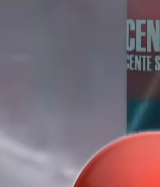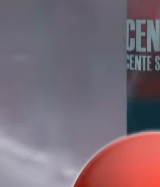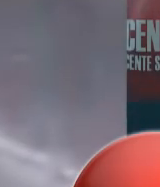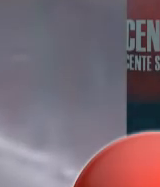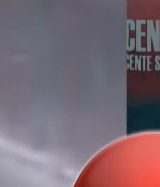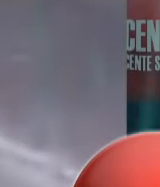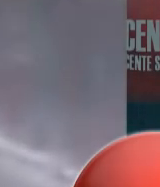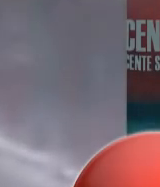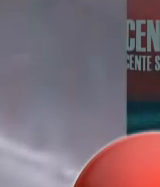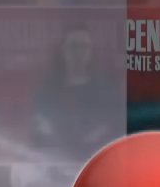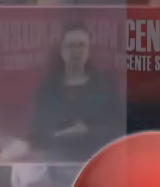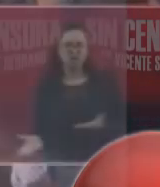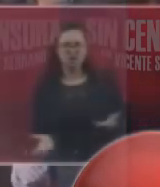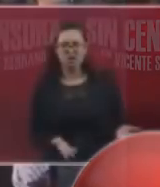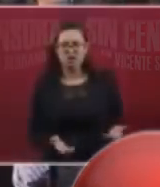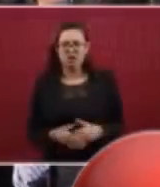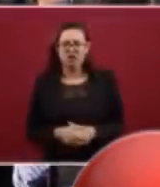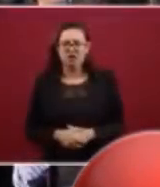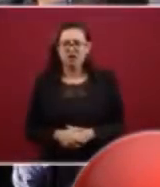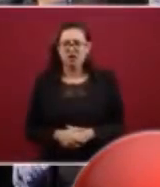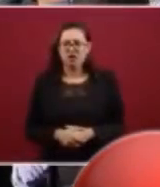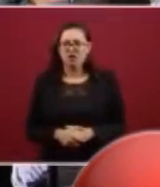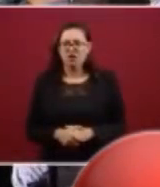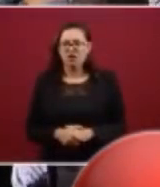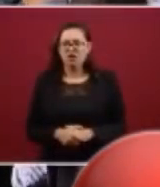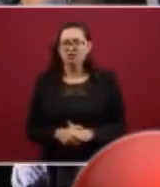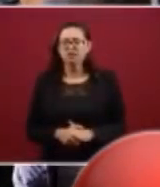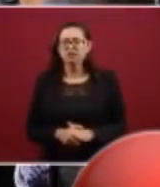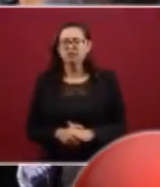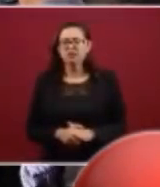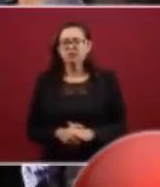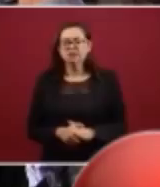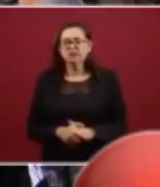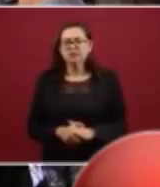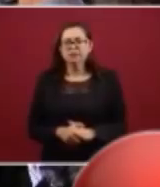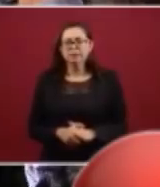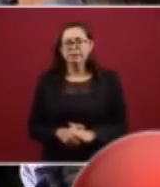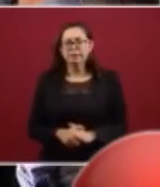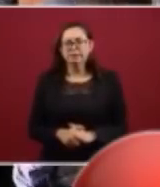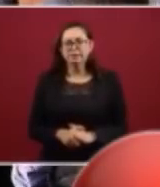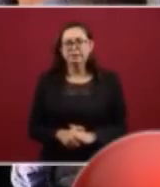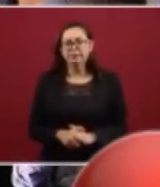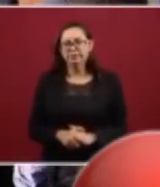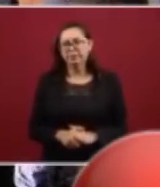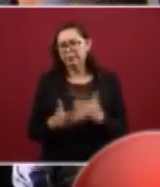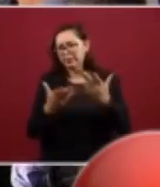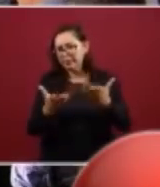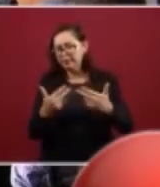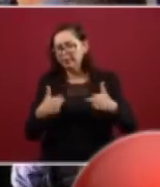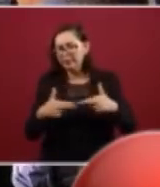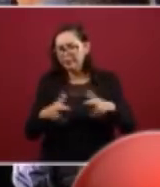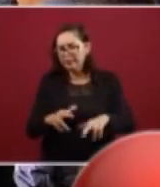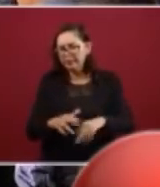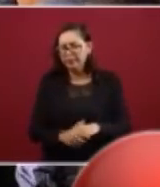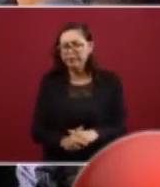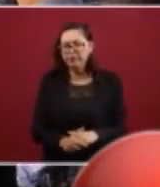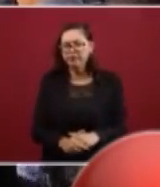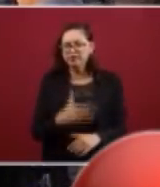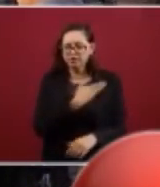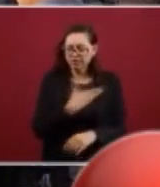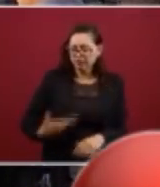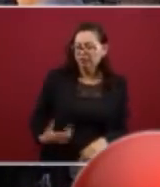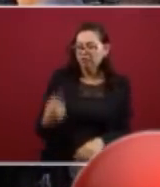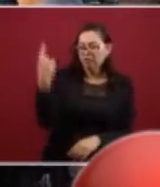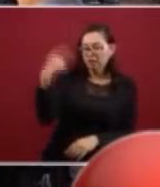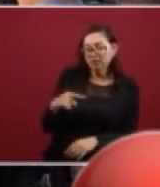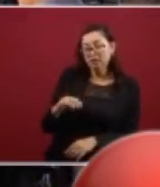de Relaciones Exteriores. Canciller, hay algunos pendientes. Dice usted que si es necesario, le ha instruido el presidente que